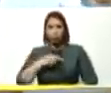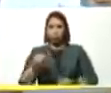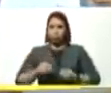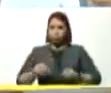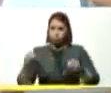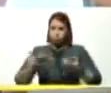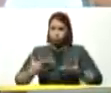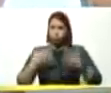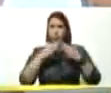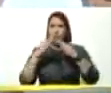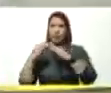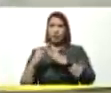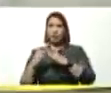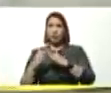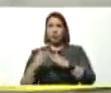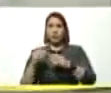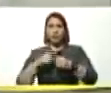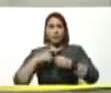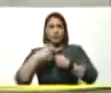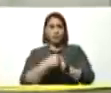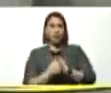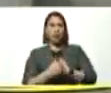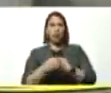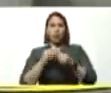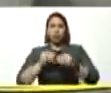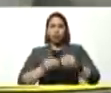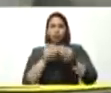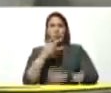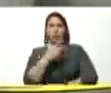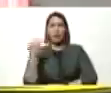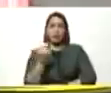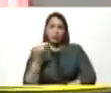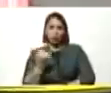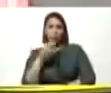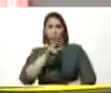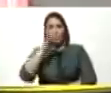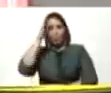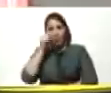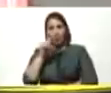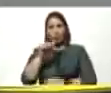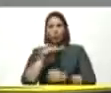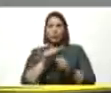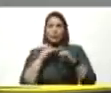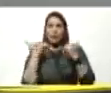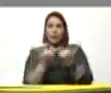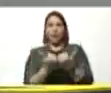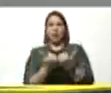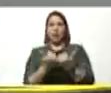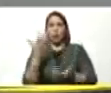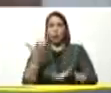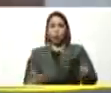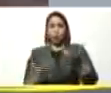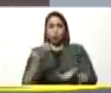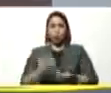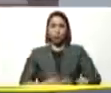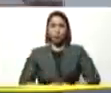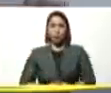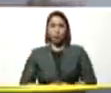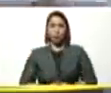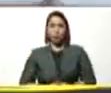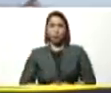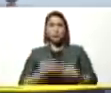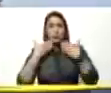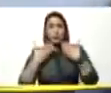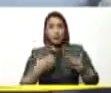unos apartamentos que están conformados por 3 habitaciones, 2 baños, la sala, una cocina, y que, bueno, es gracias